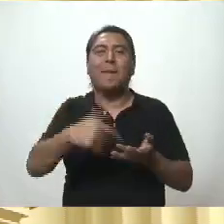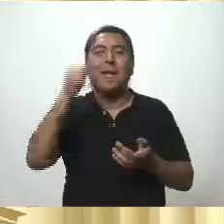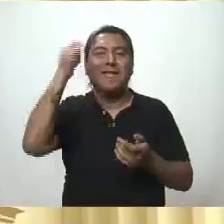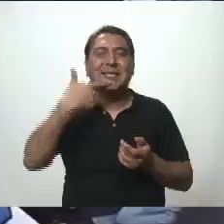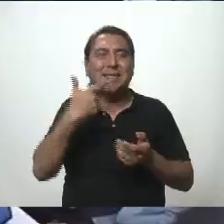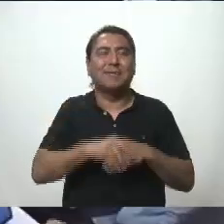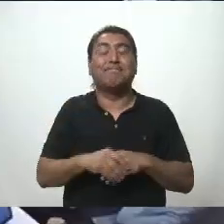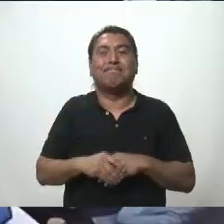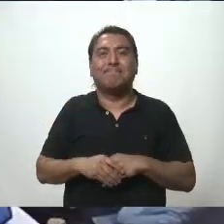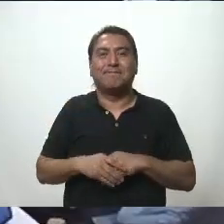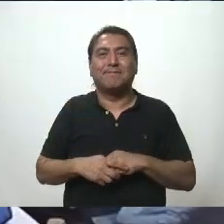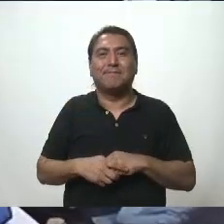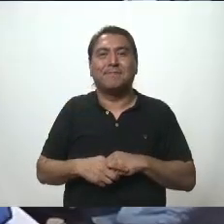Bueno,